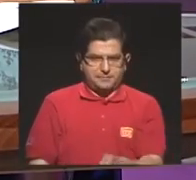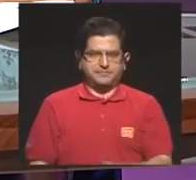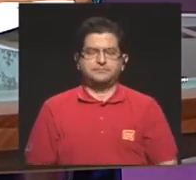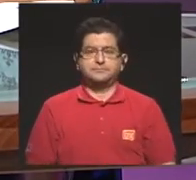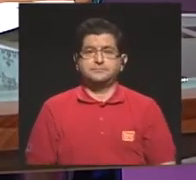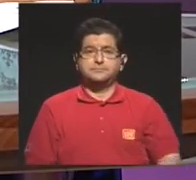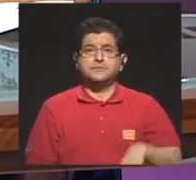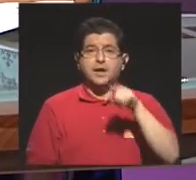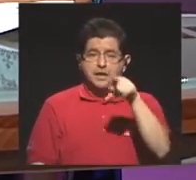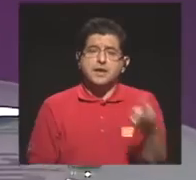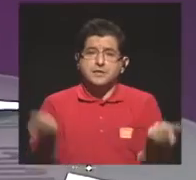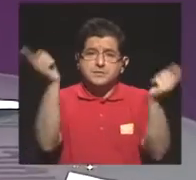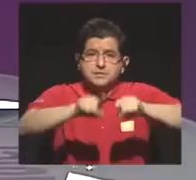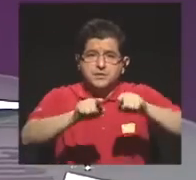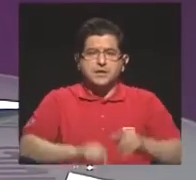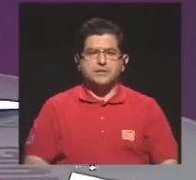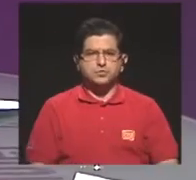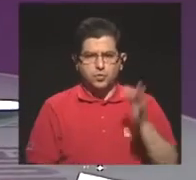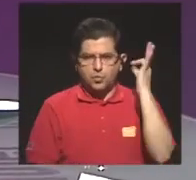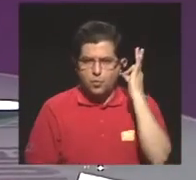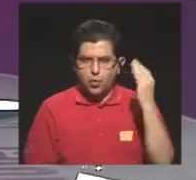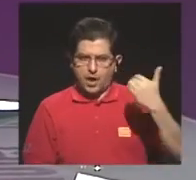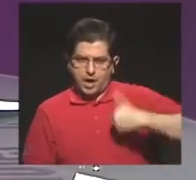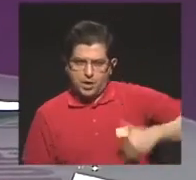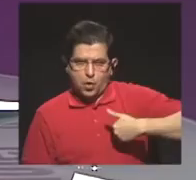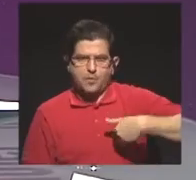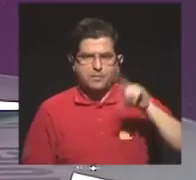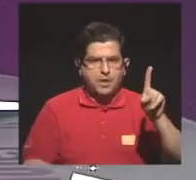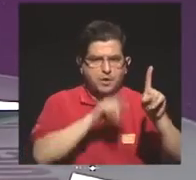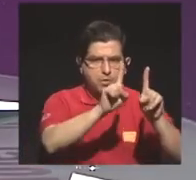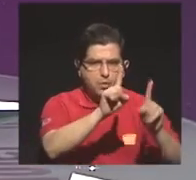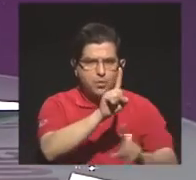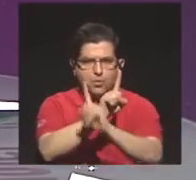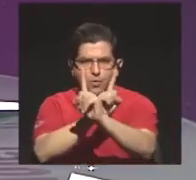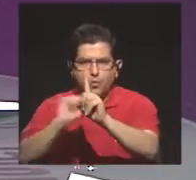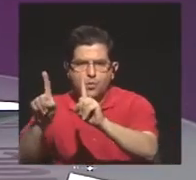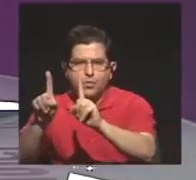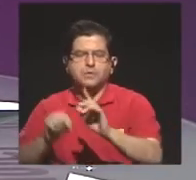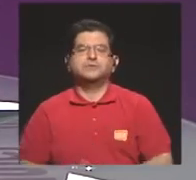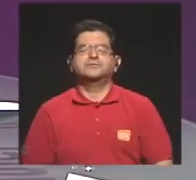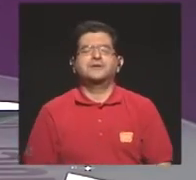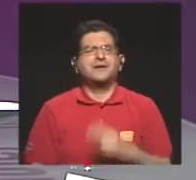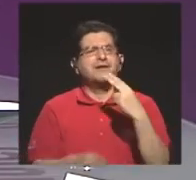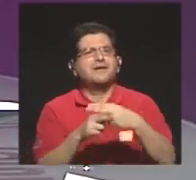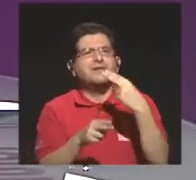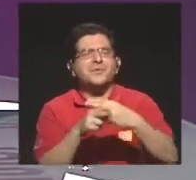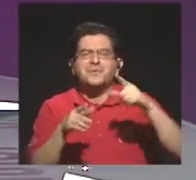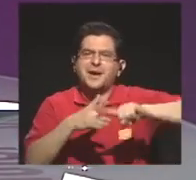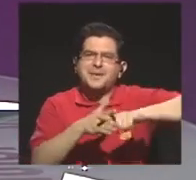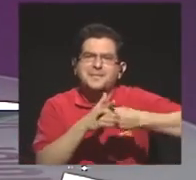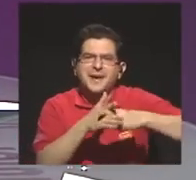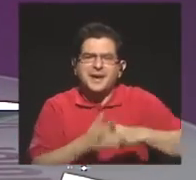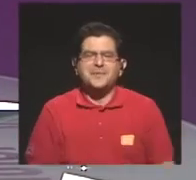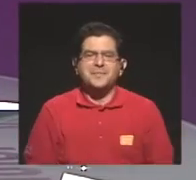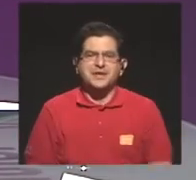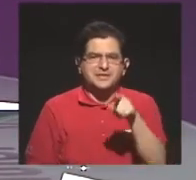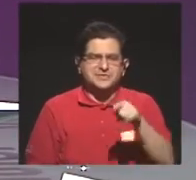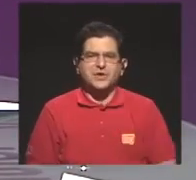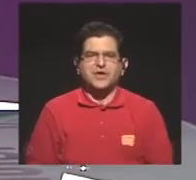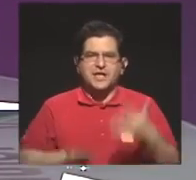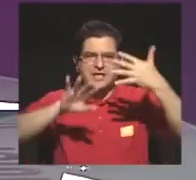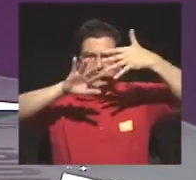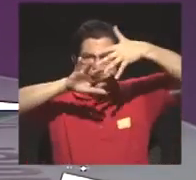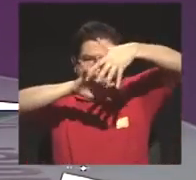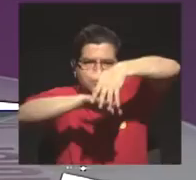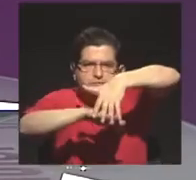cierto para, bueno, las reformas mujeres, eran, hombres. Mujeres, es lo que llamamos el mecanismo como trenzado,